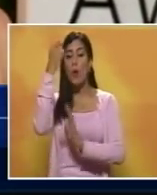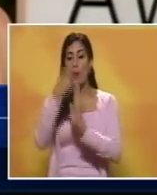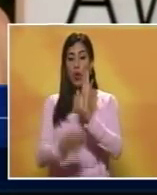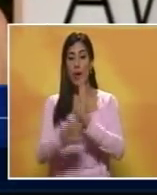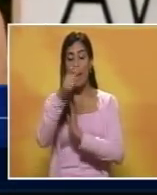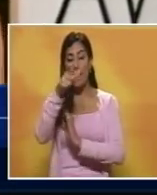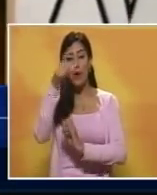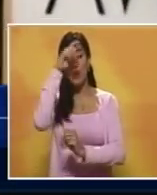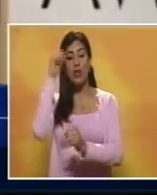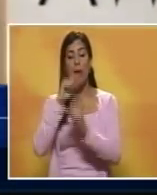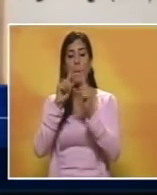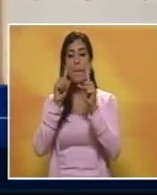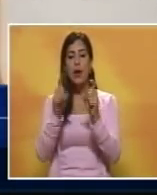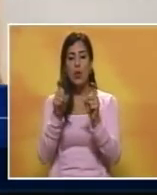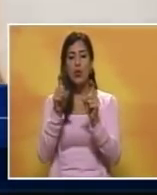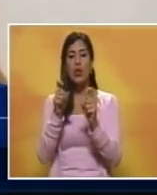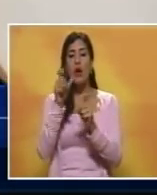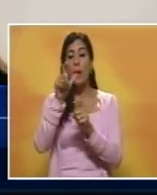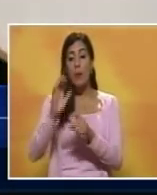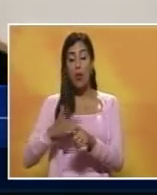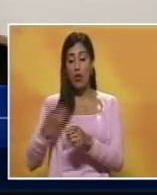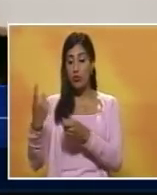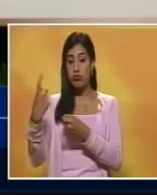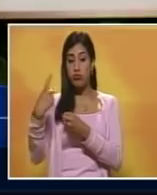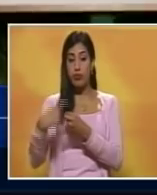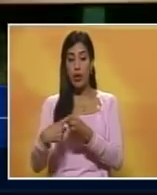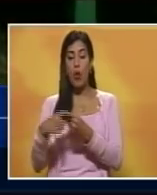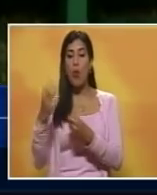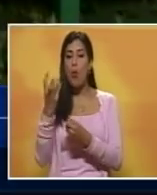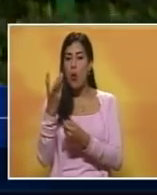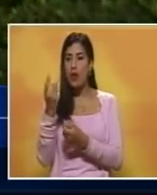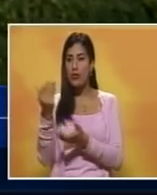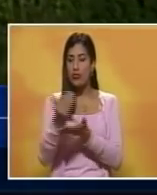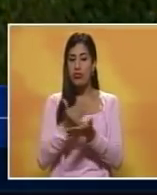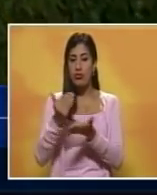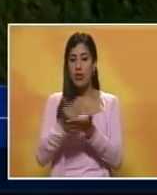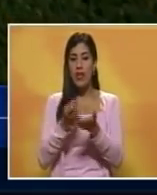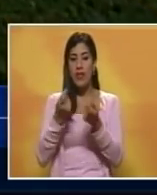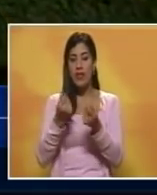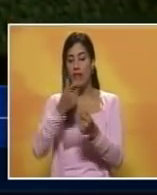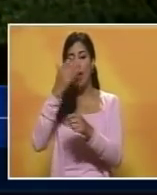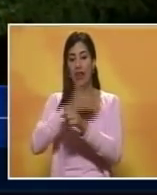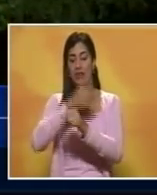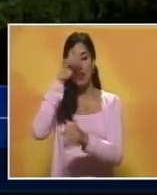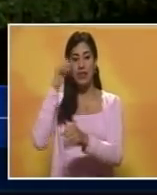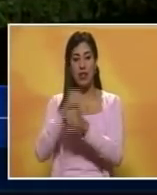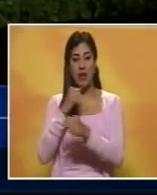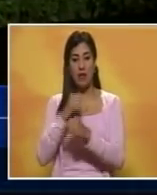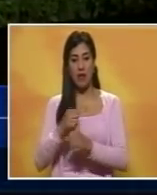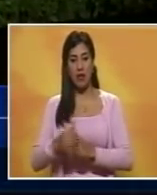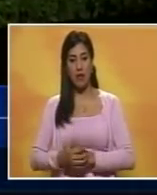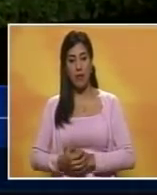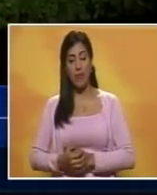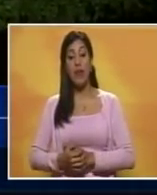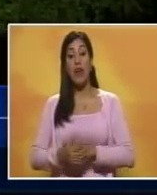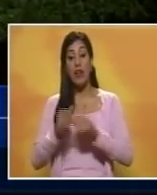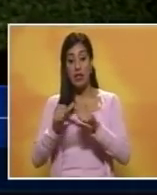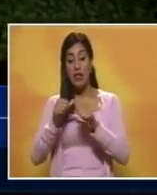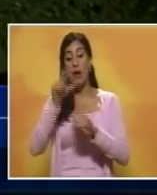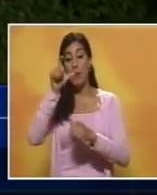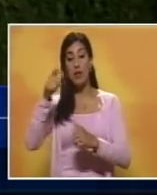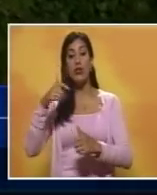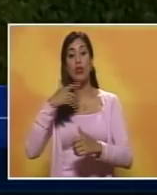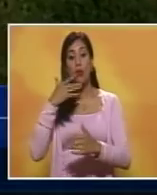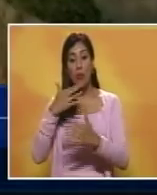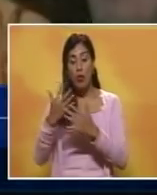a los empleadores preguntar a sus posibles empleados cuánto dinero ingresaban por sus anteriores trabajos. De seguir así, las